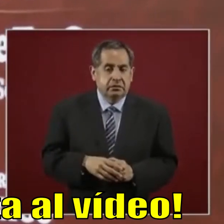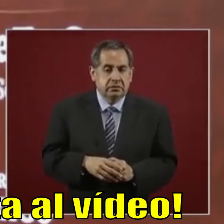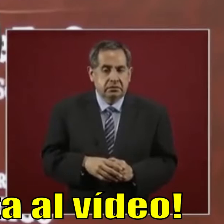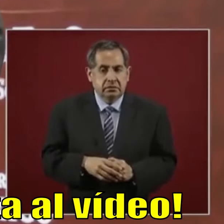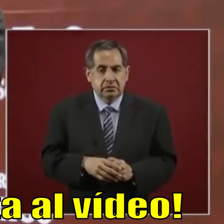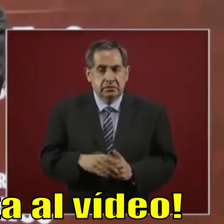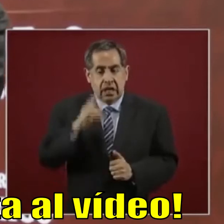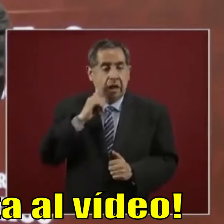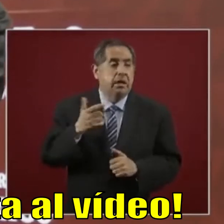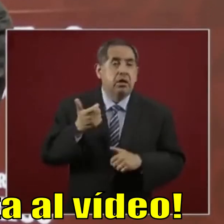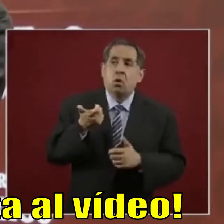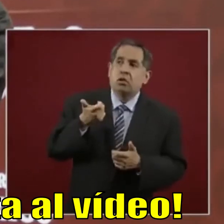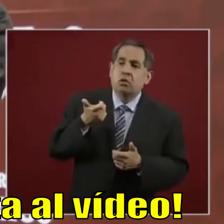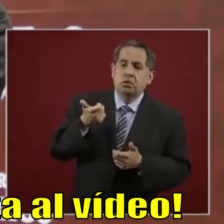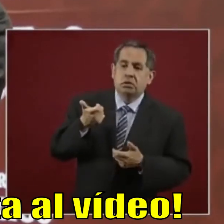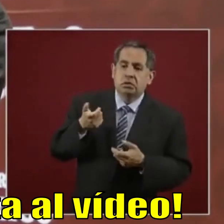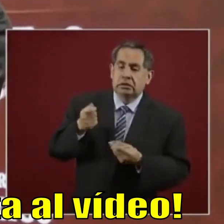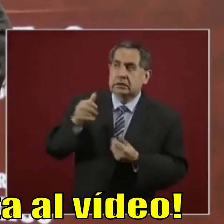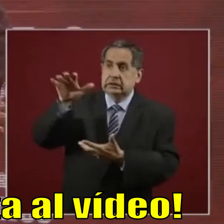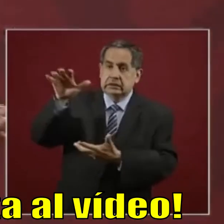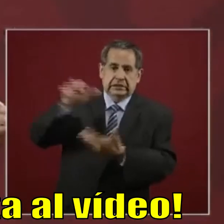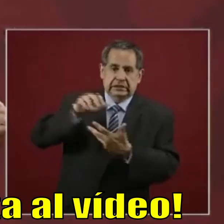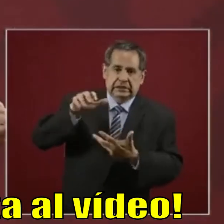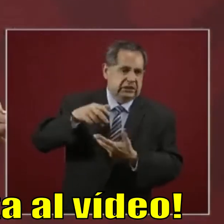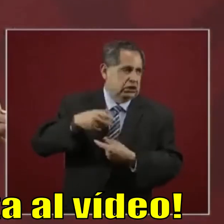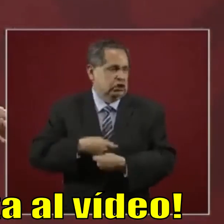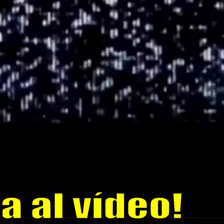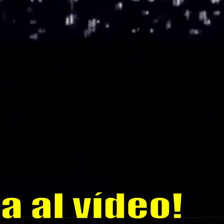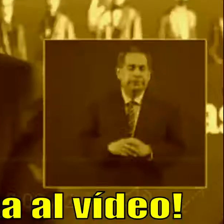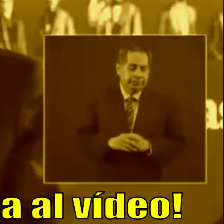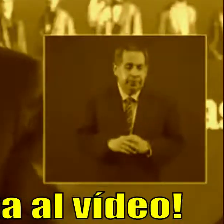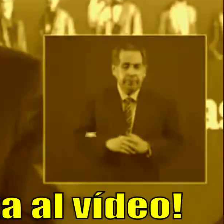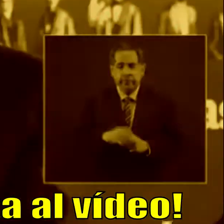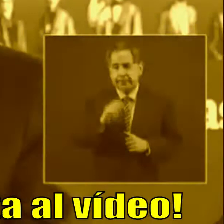esté también al alcance de toda la gente.